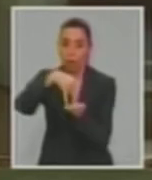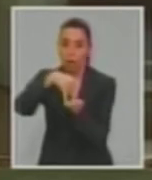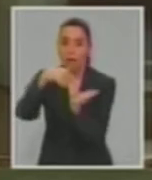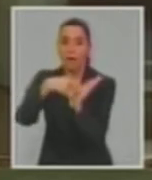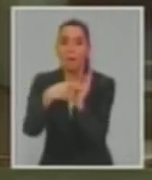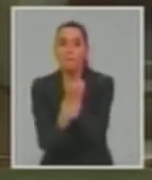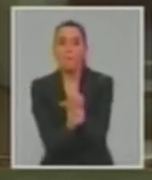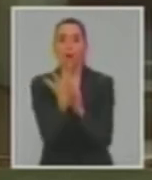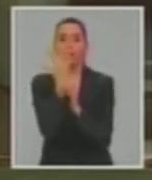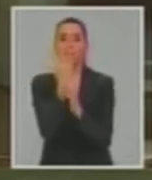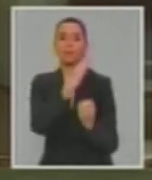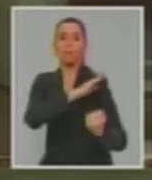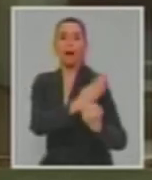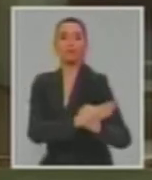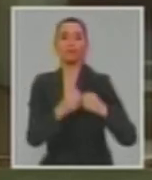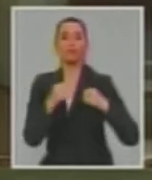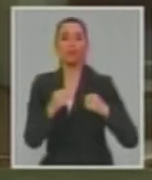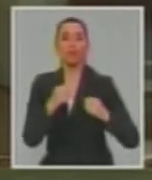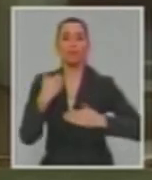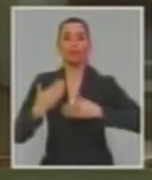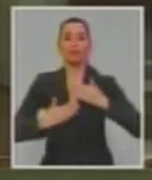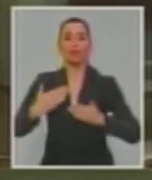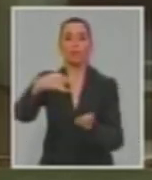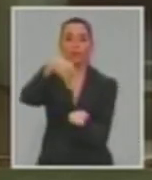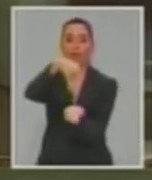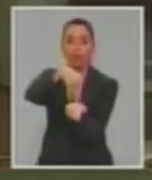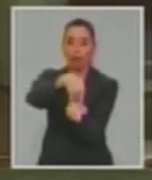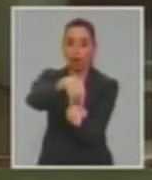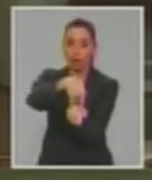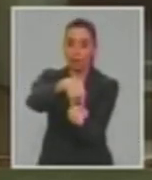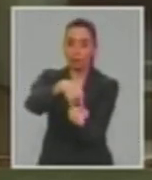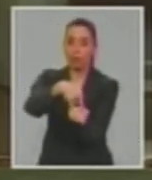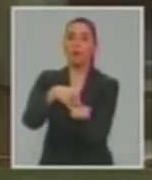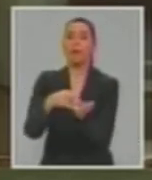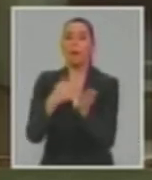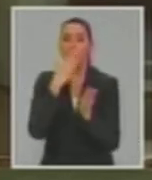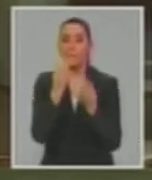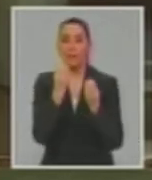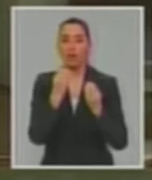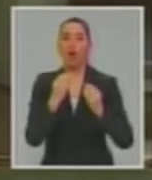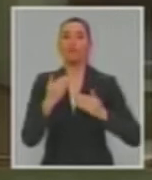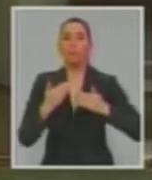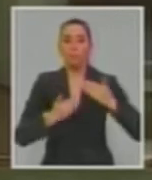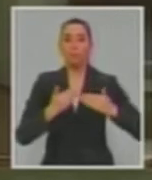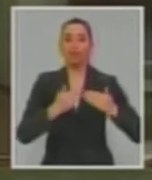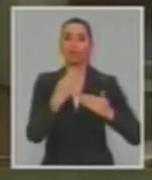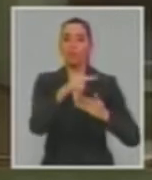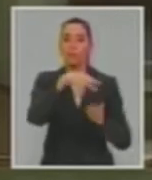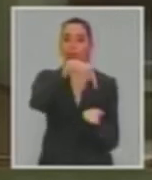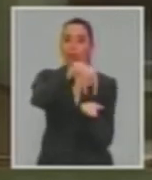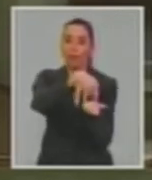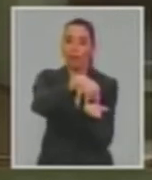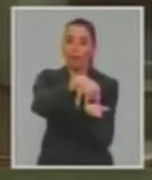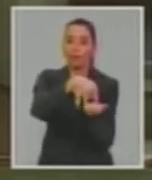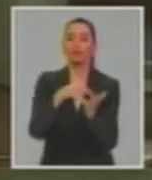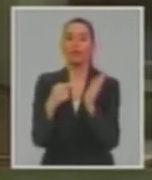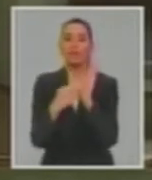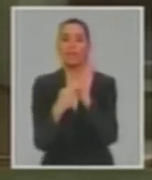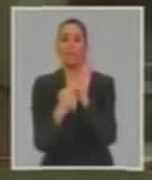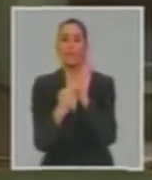y fortalece el funcionamiento del Congreso Nacional, perfeccionando sus procedimientos y también